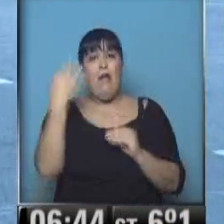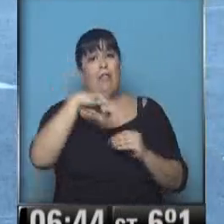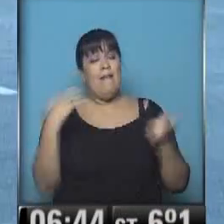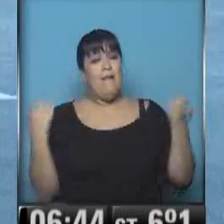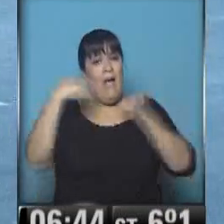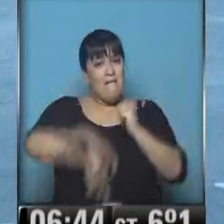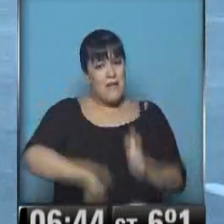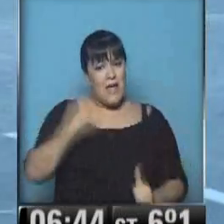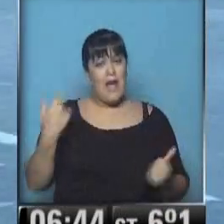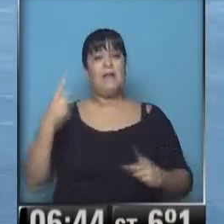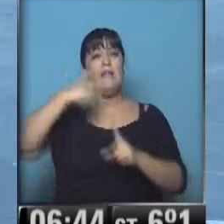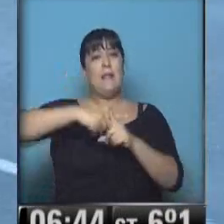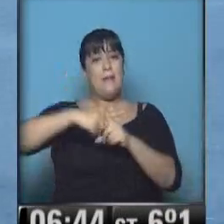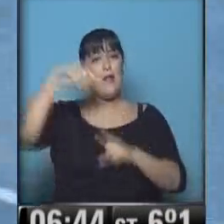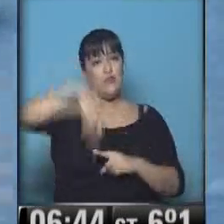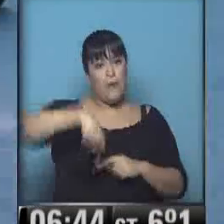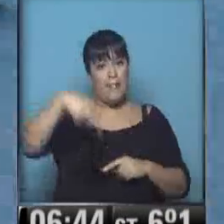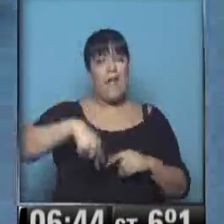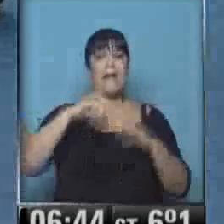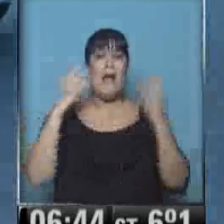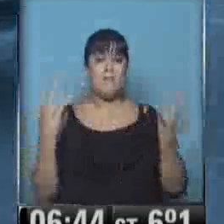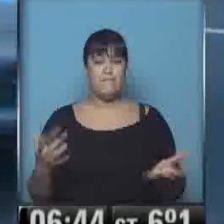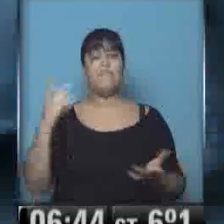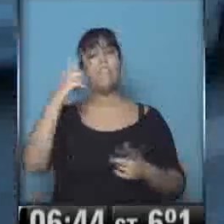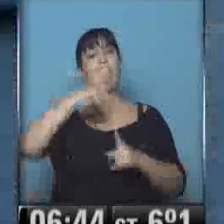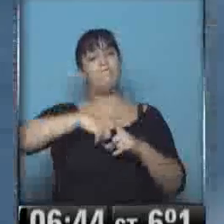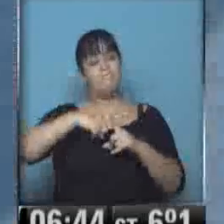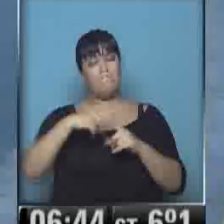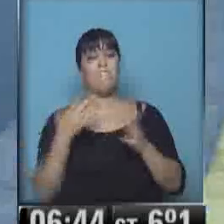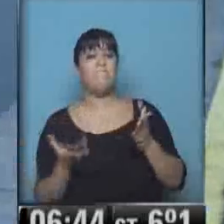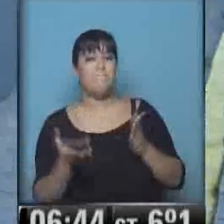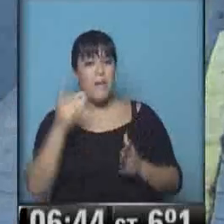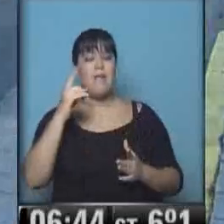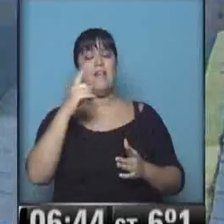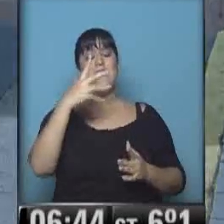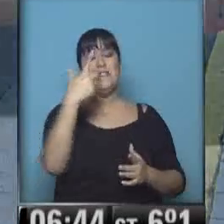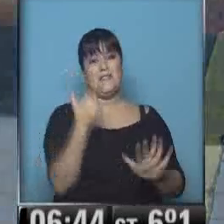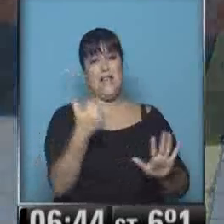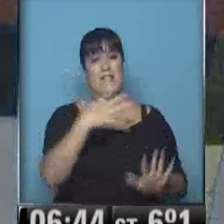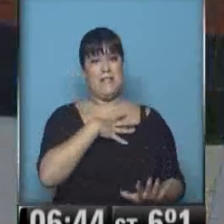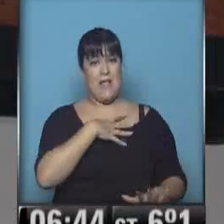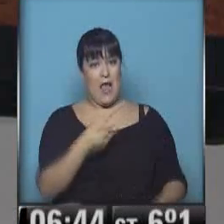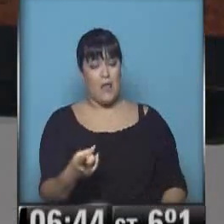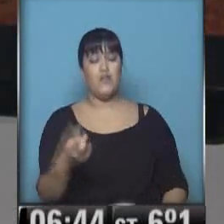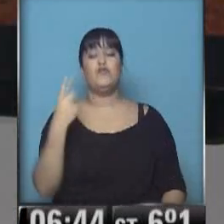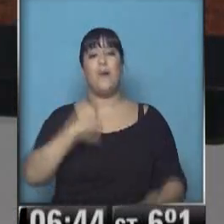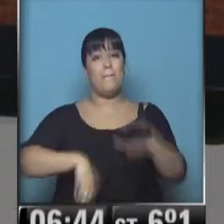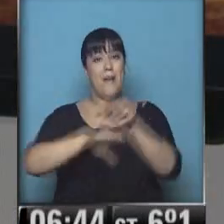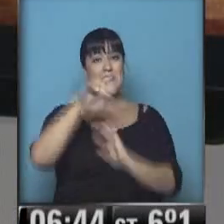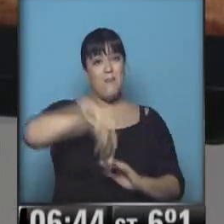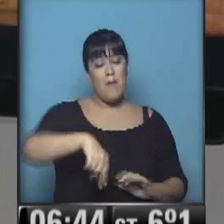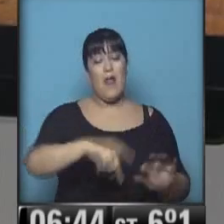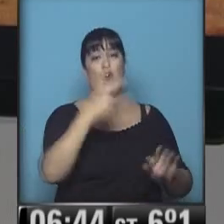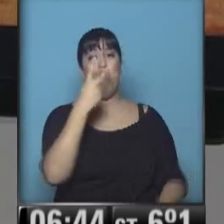La temperatura en la ciudad apenas supera por una décima los 6 grados. La máxima prometida, unos